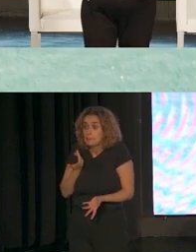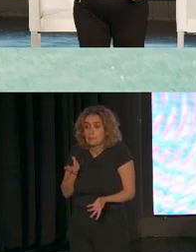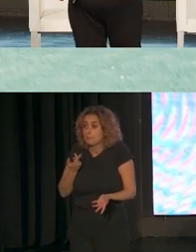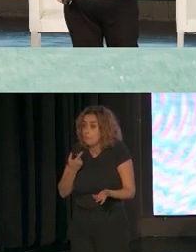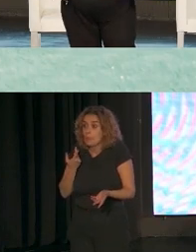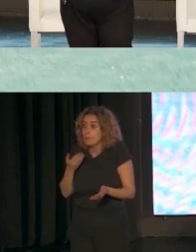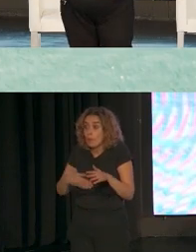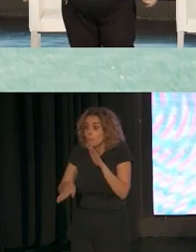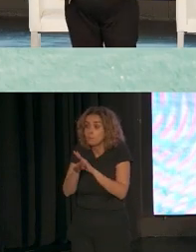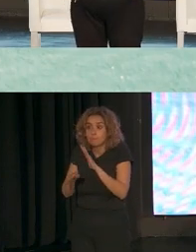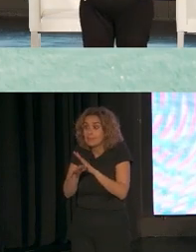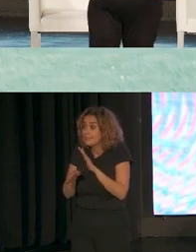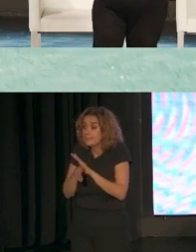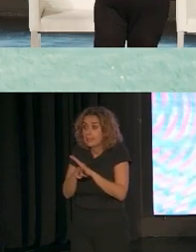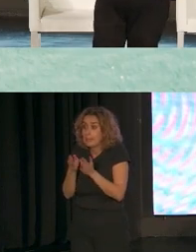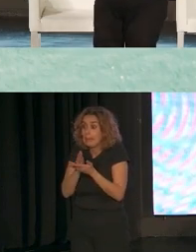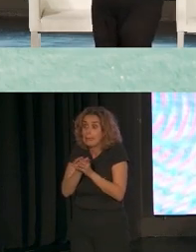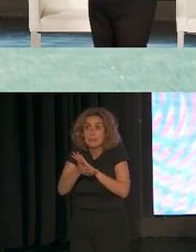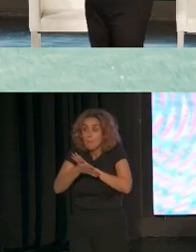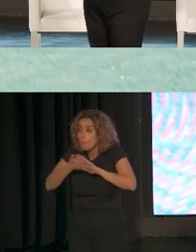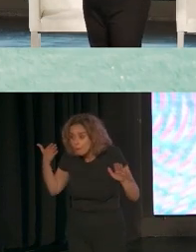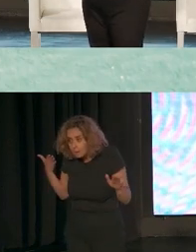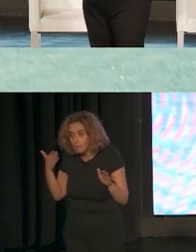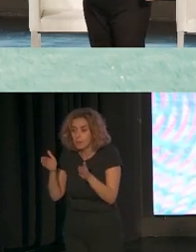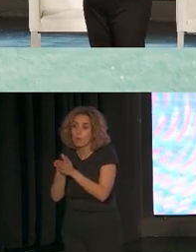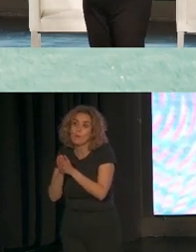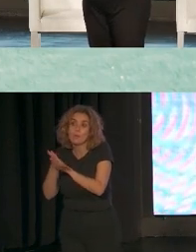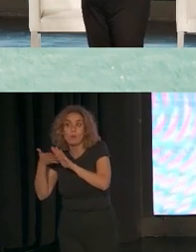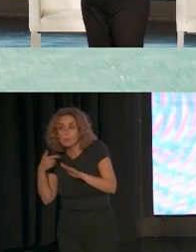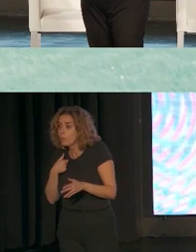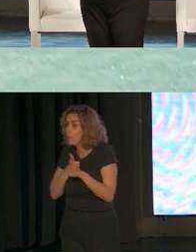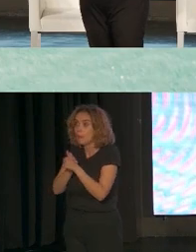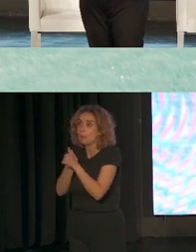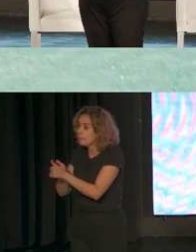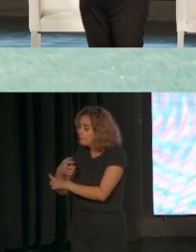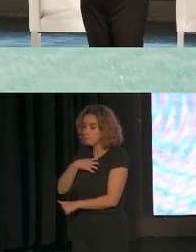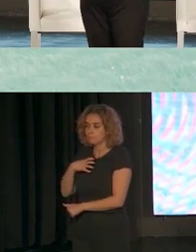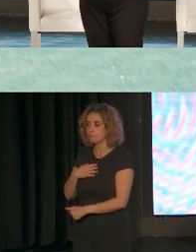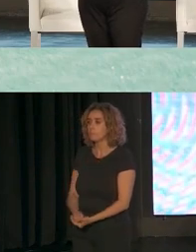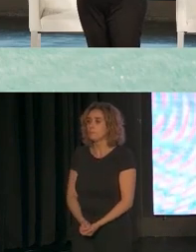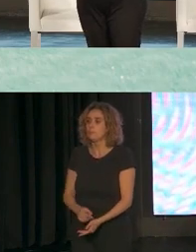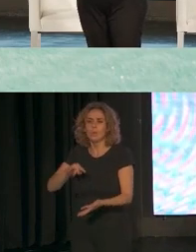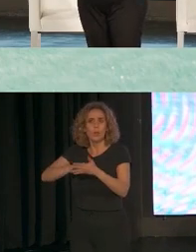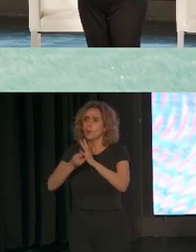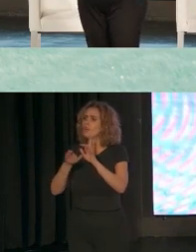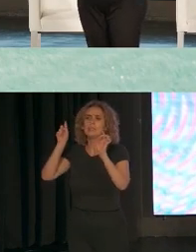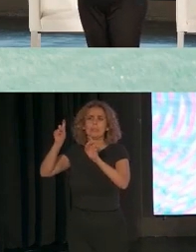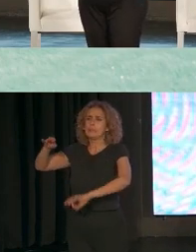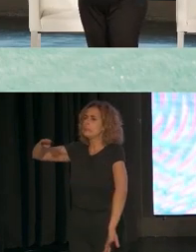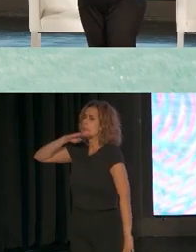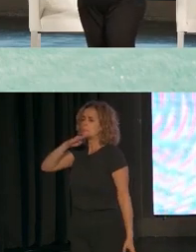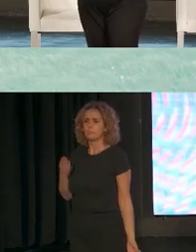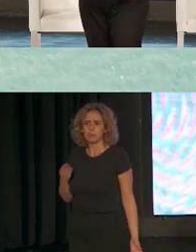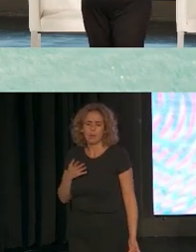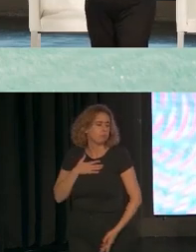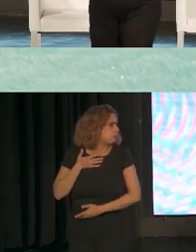seguir el ritmo tan rápido de aprendizaje que seguían mis compañeros así que me cabré con el sistema educativo y dije